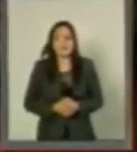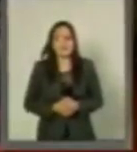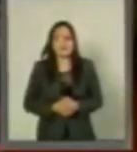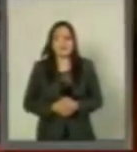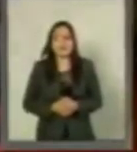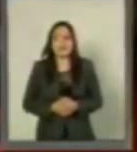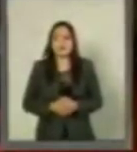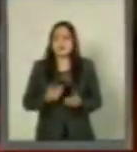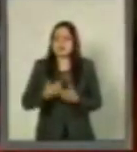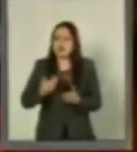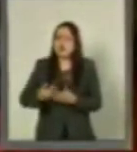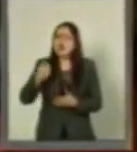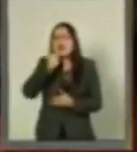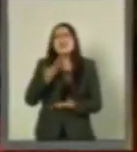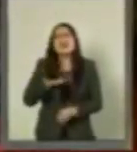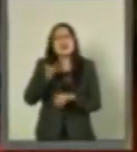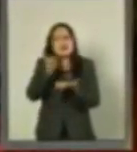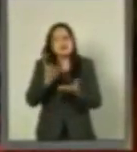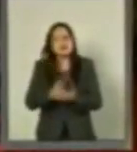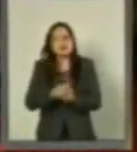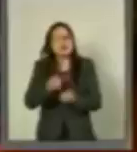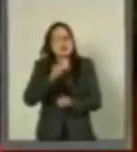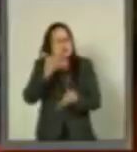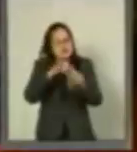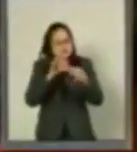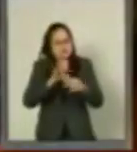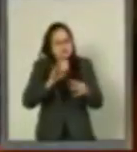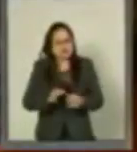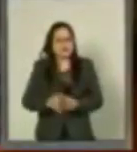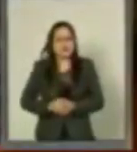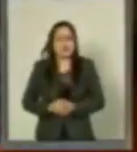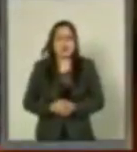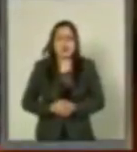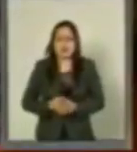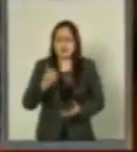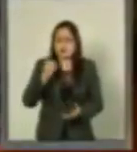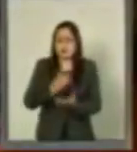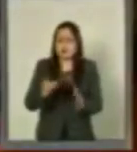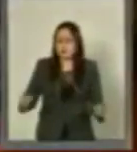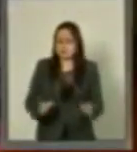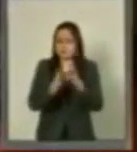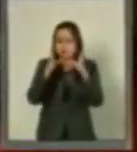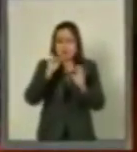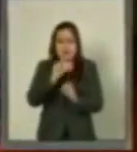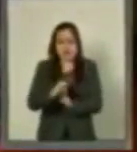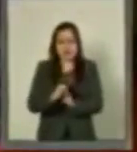Y a lo que trato de llegar es que no puede ser ni la ocurrencia